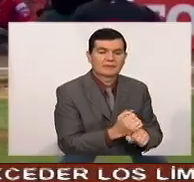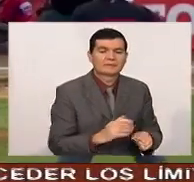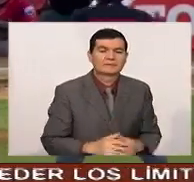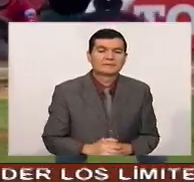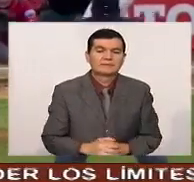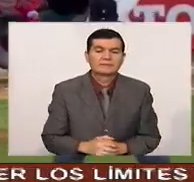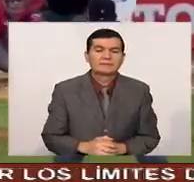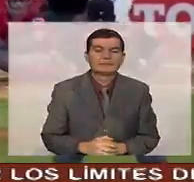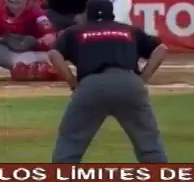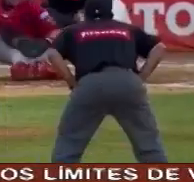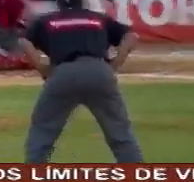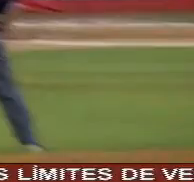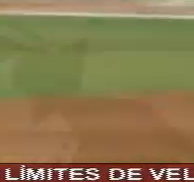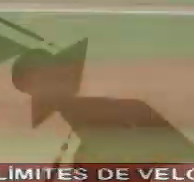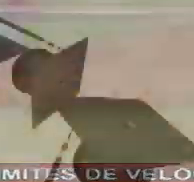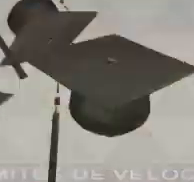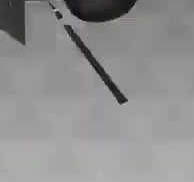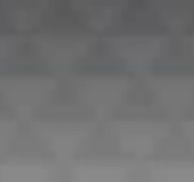béisbol.